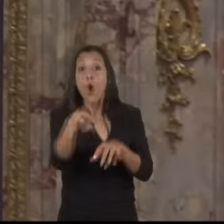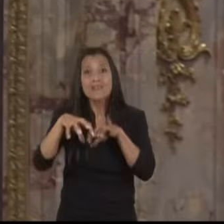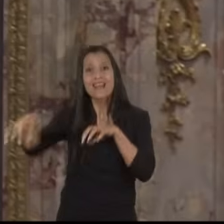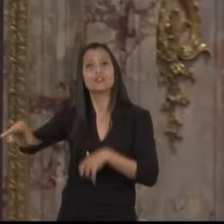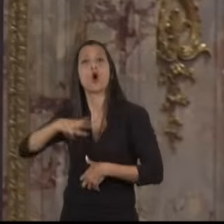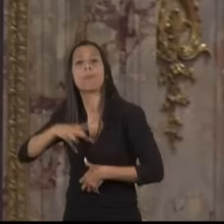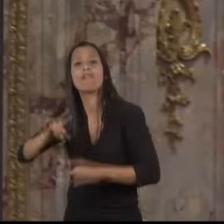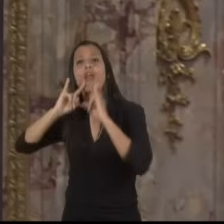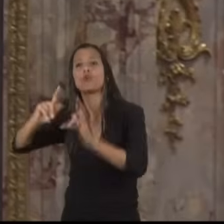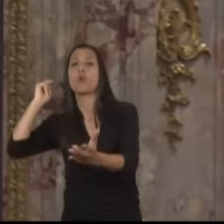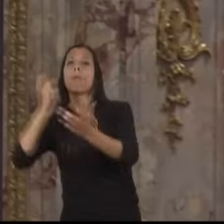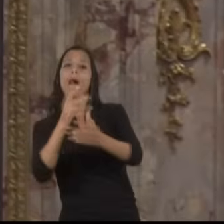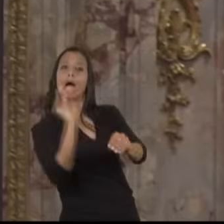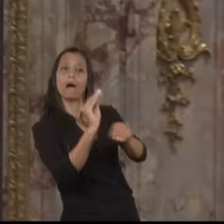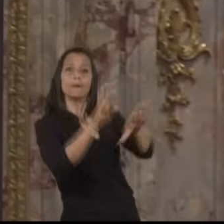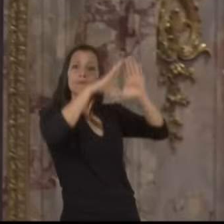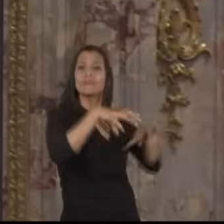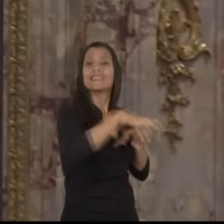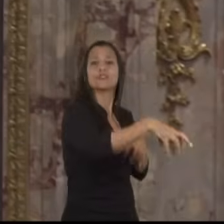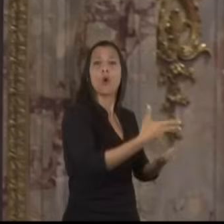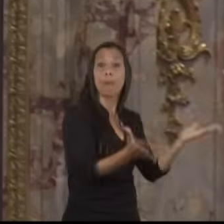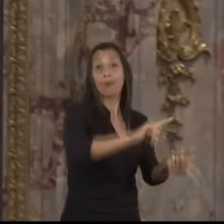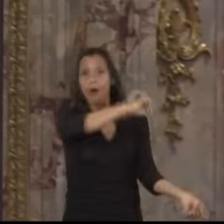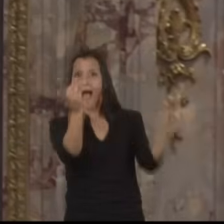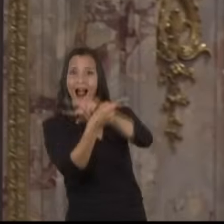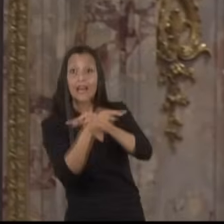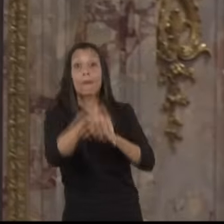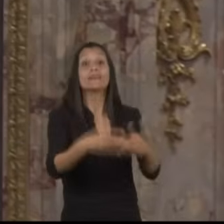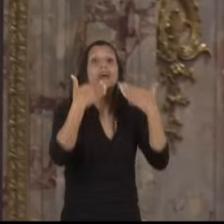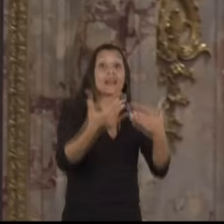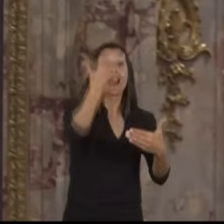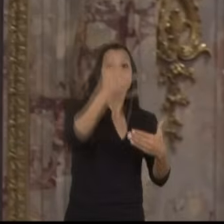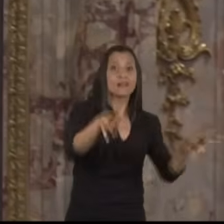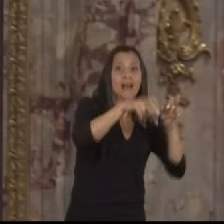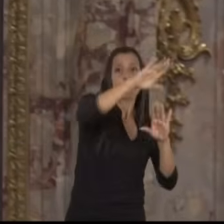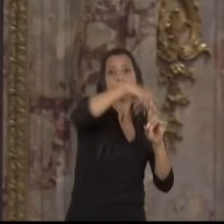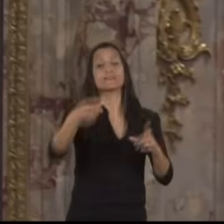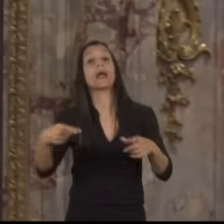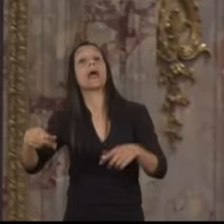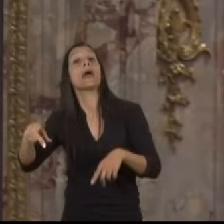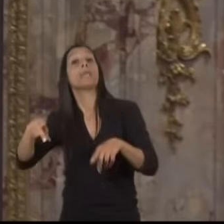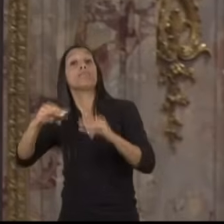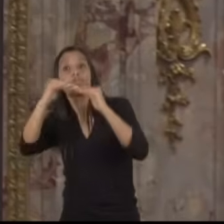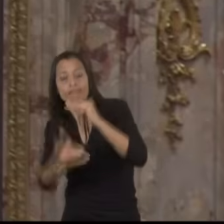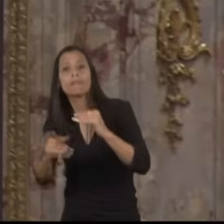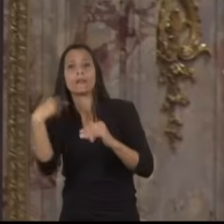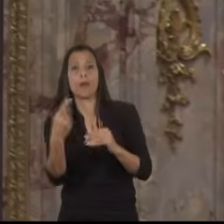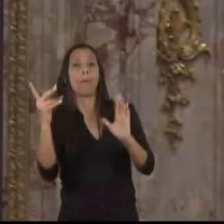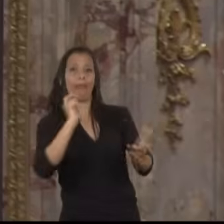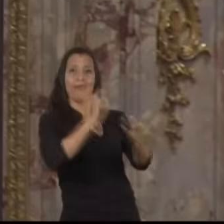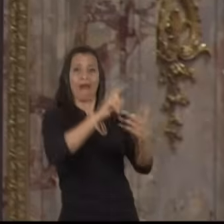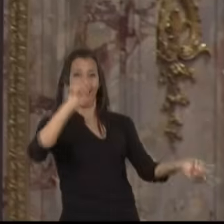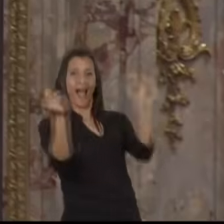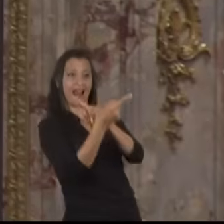privado financie al sector público, este superávit primario permitirá al sector público financiar al sector privado para